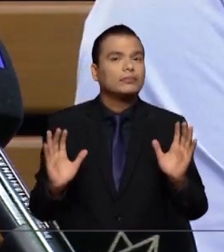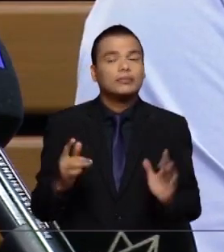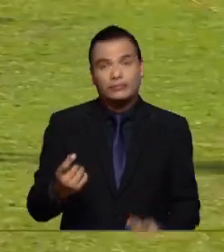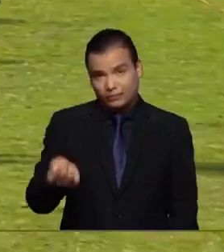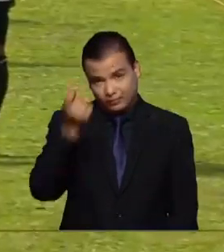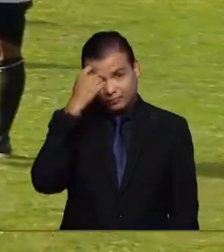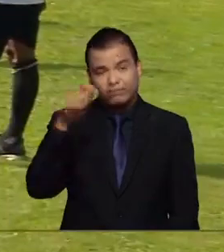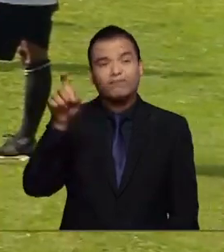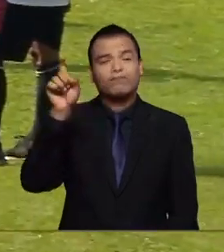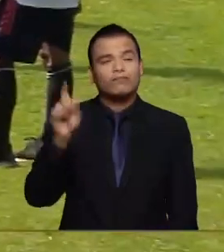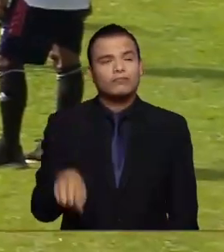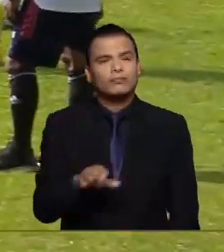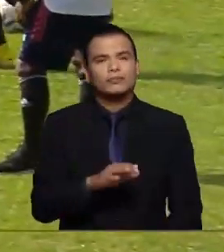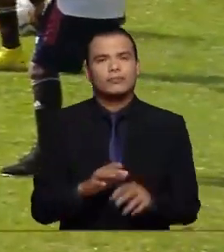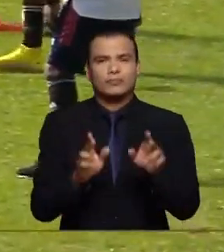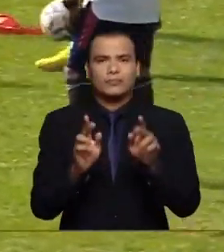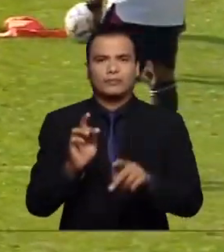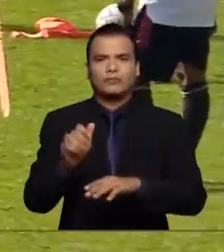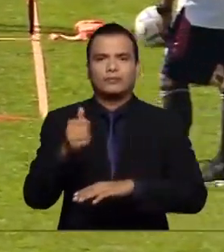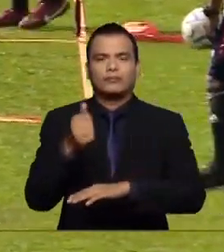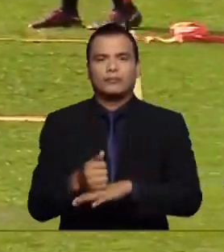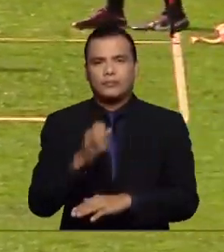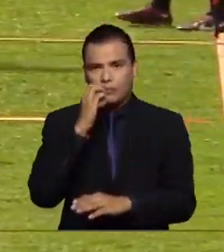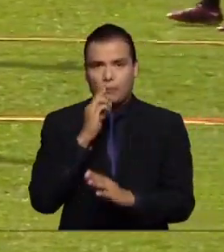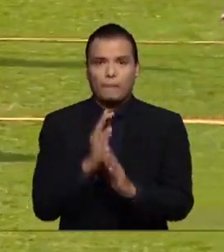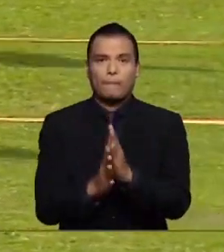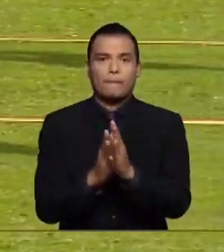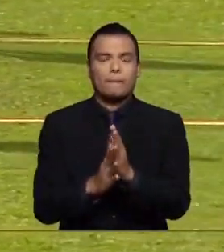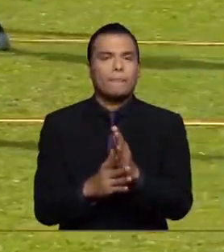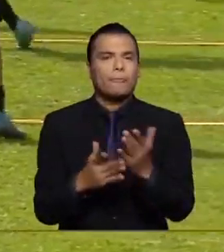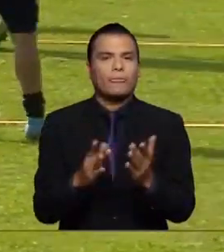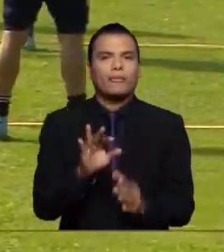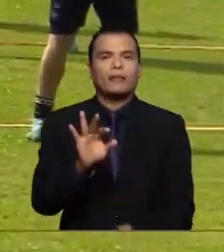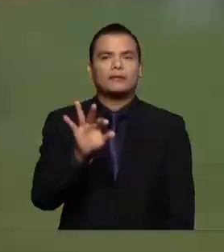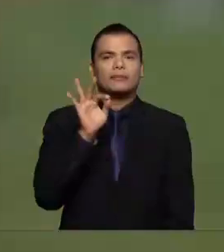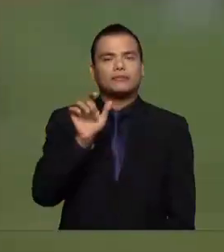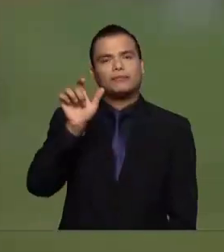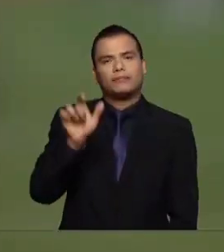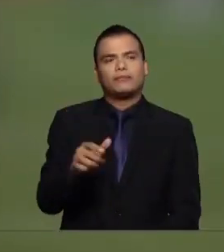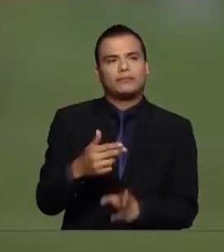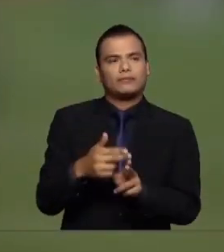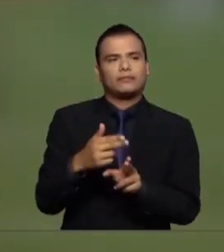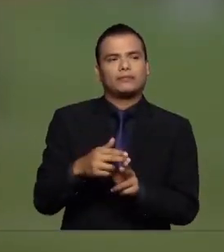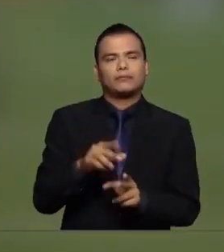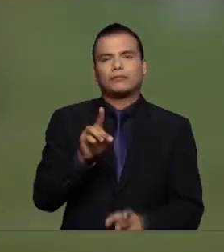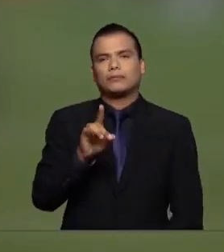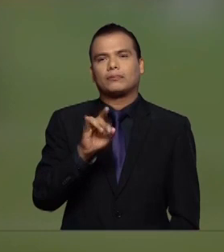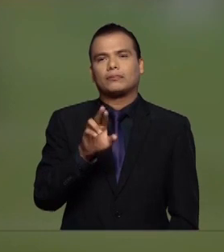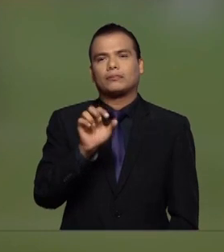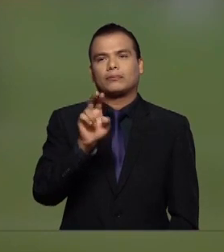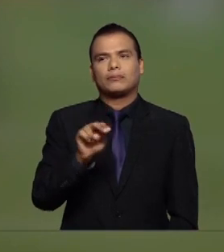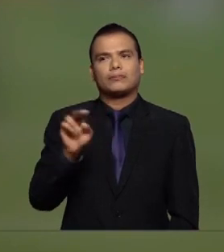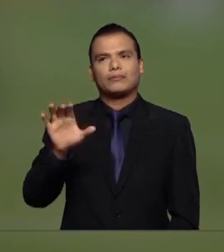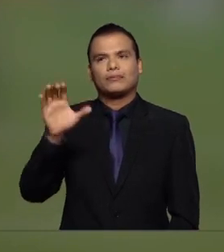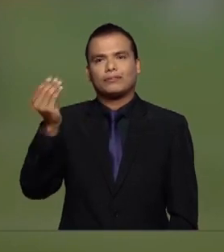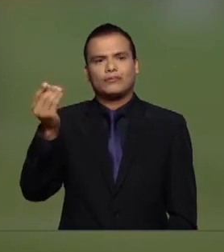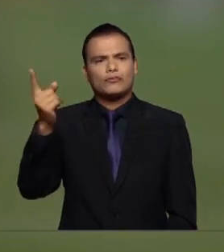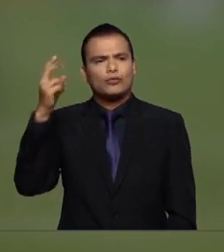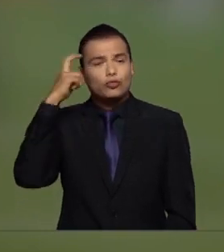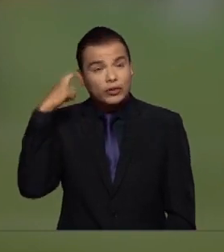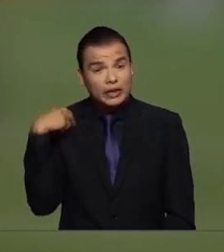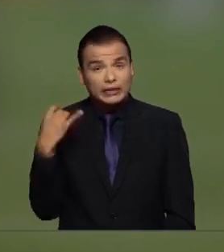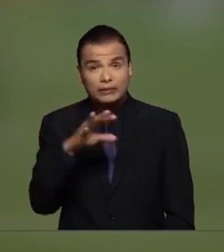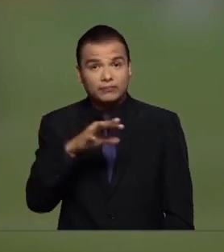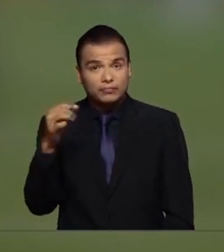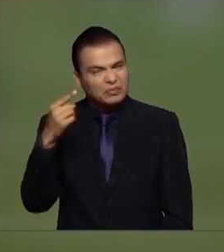la tenemos. El estratega vallecaucano también se refirió al fichaje de su delantero John Hader Durán con el Aston Villa de Inglaterra.